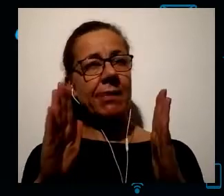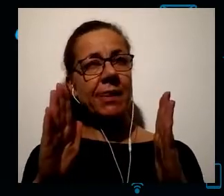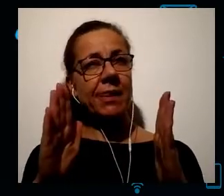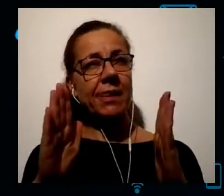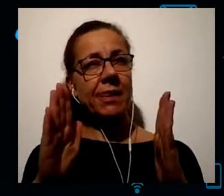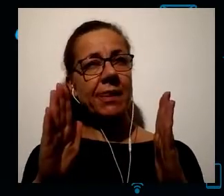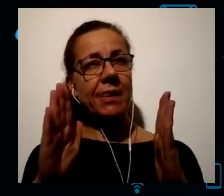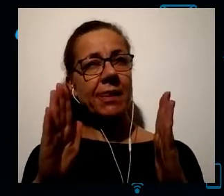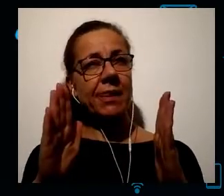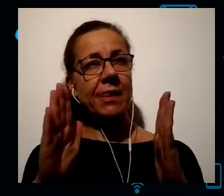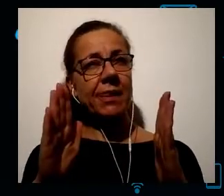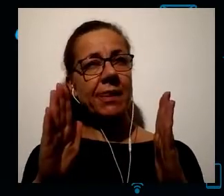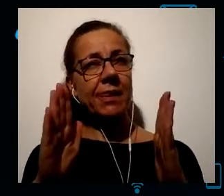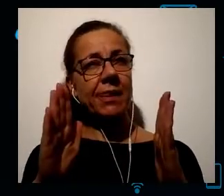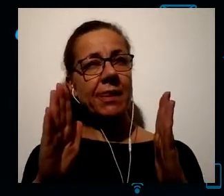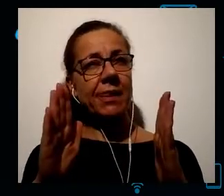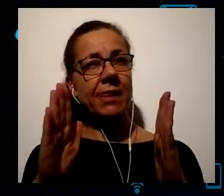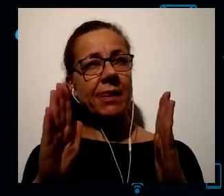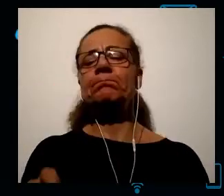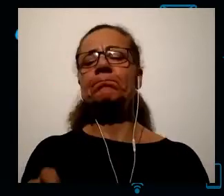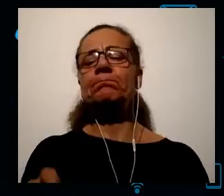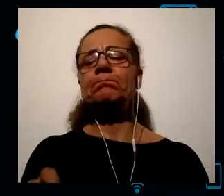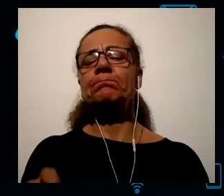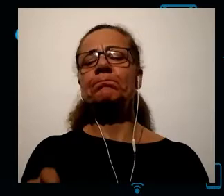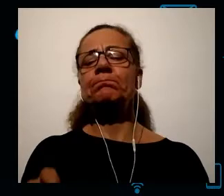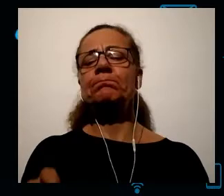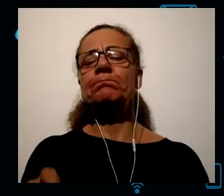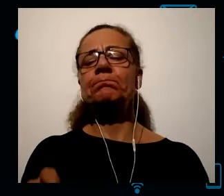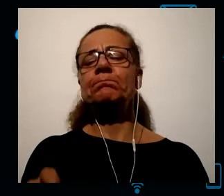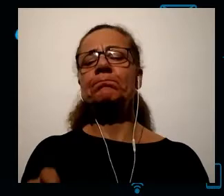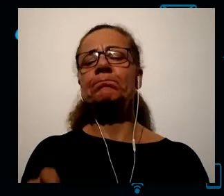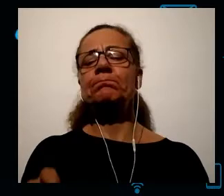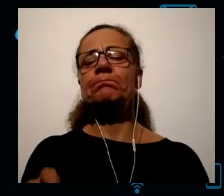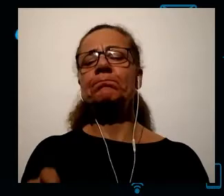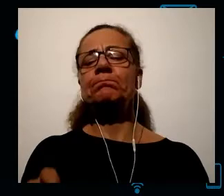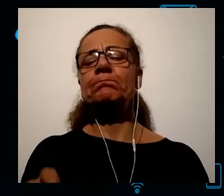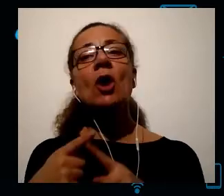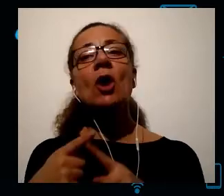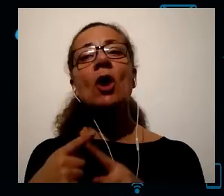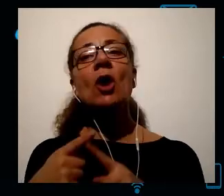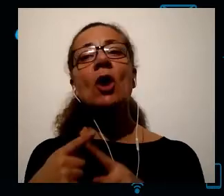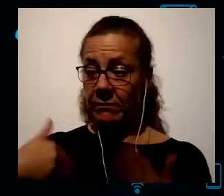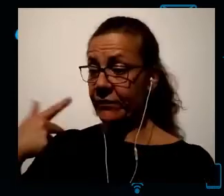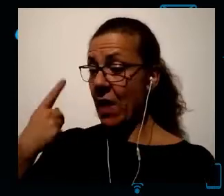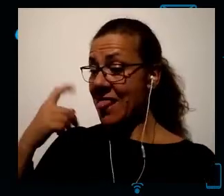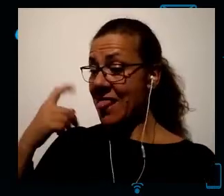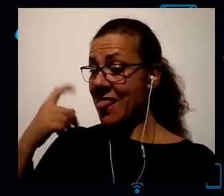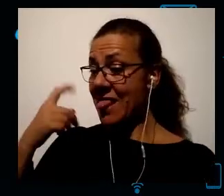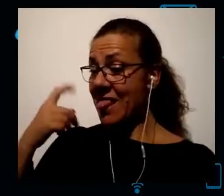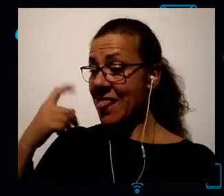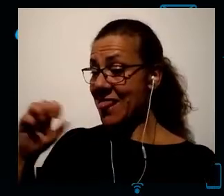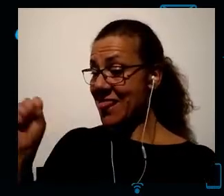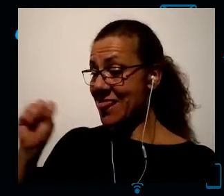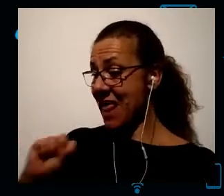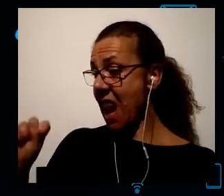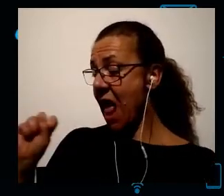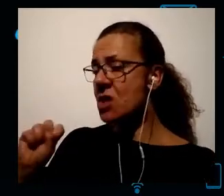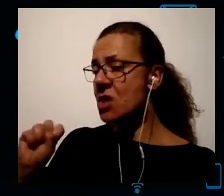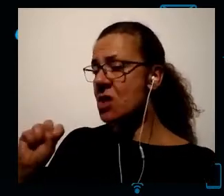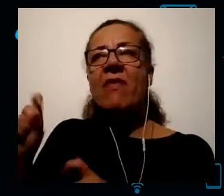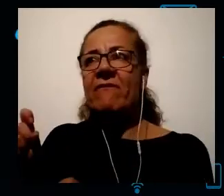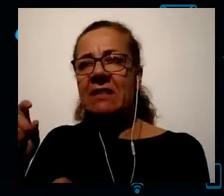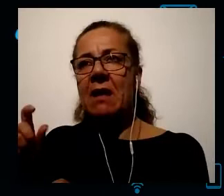ciudadanos aunque qué cosas necesitamos saber ahora que quizá hace 100 años no eran necesarias de una manera generalizada